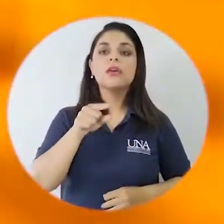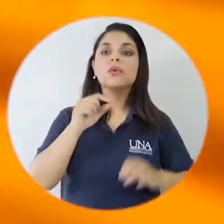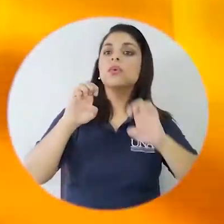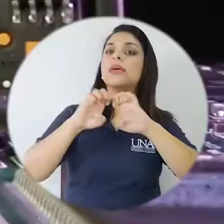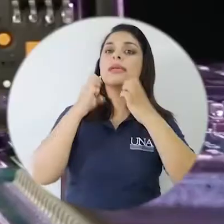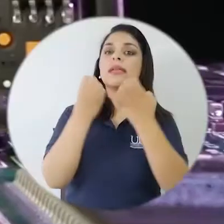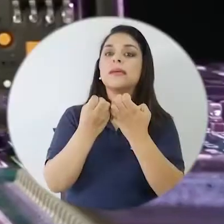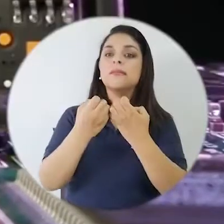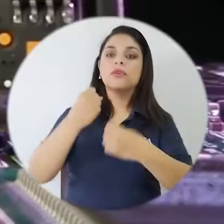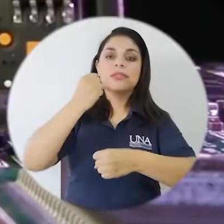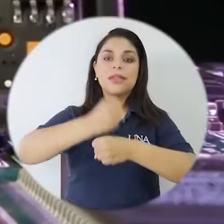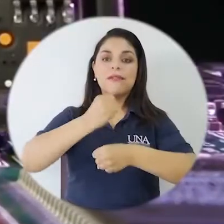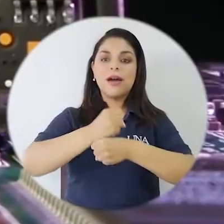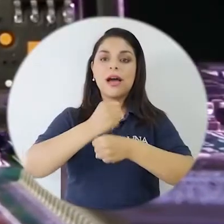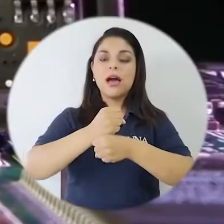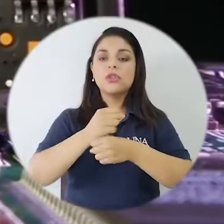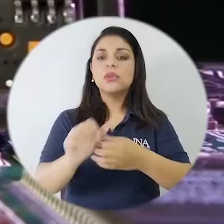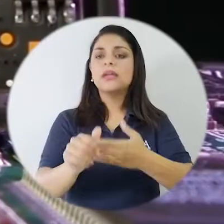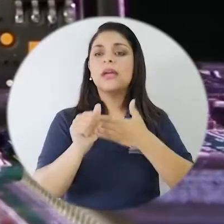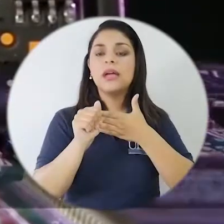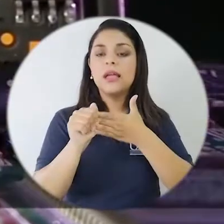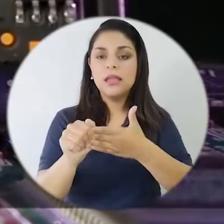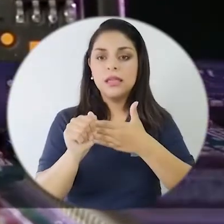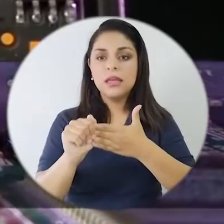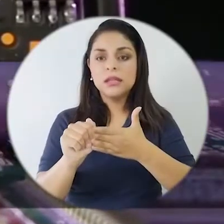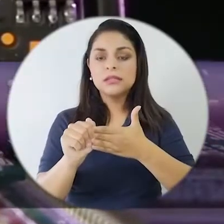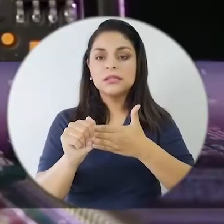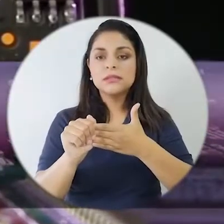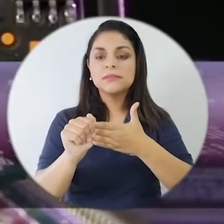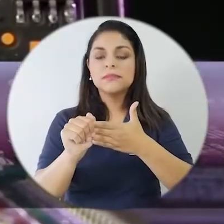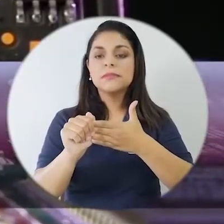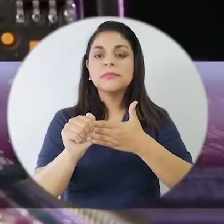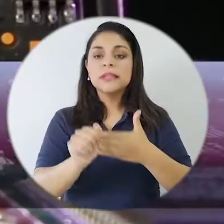sino que es todo un equipo trabajando bajo el liderazgo